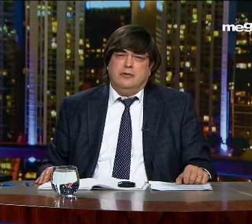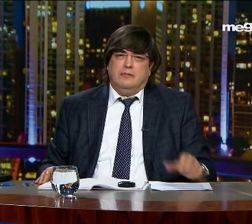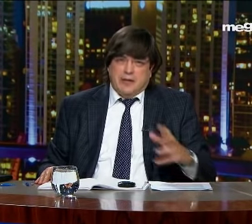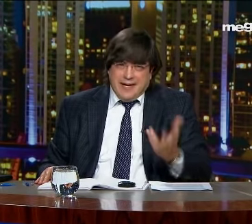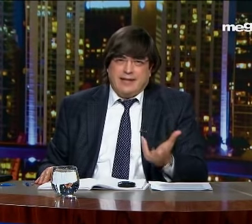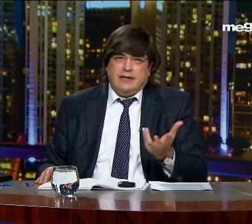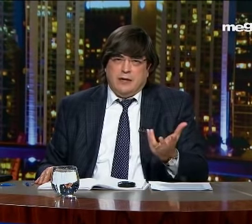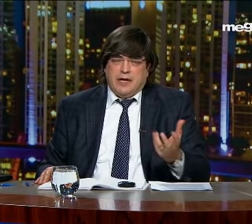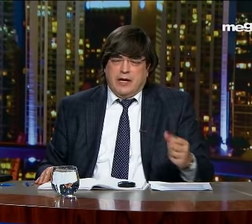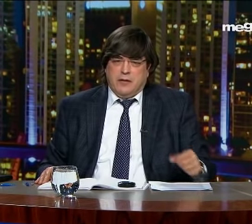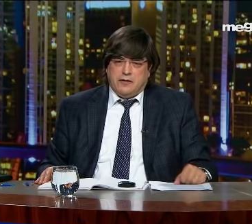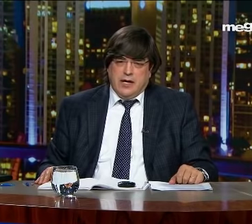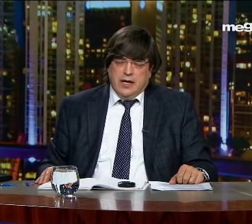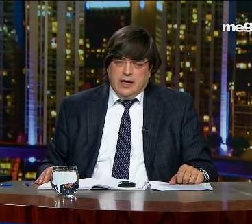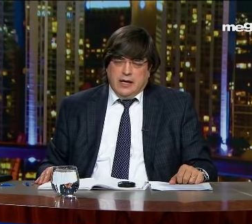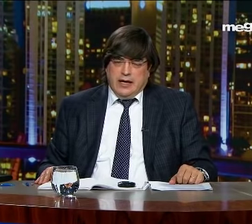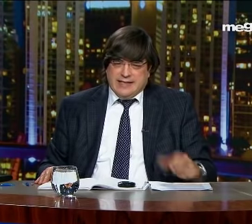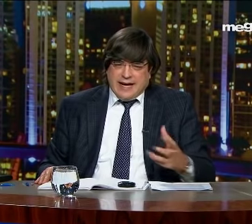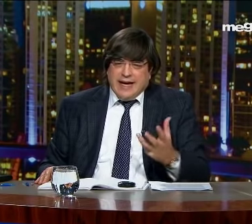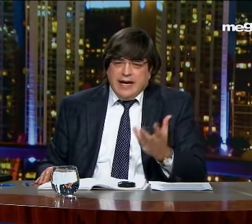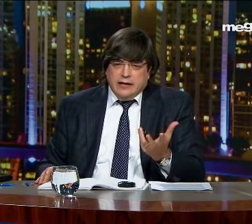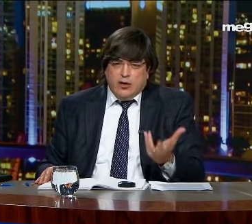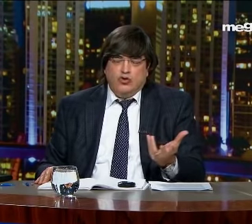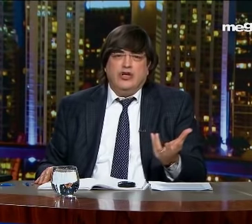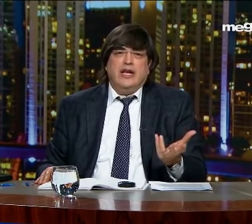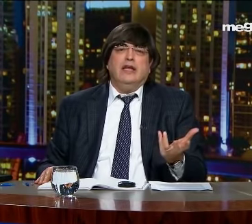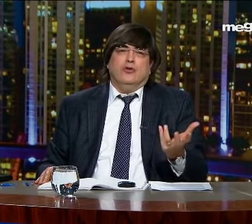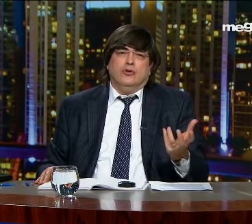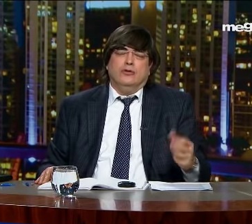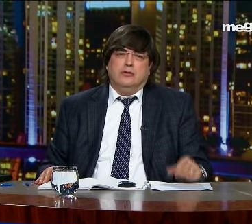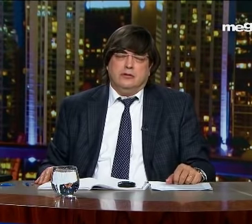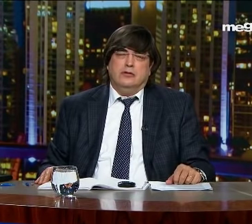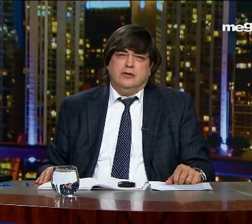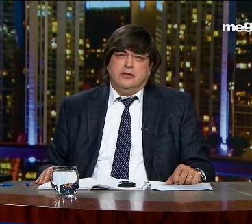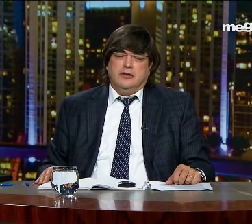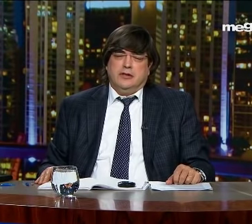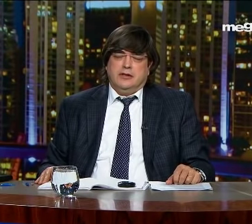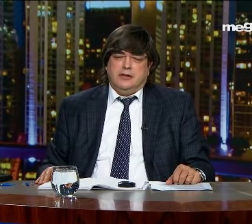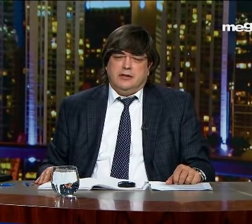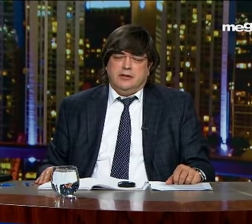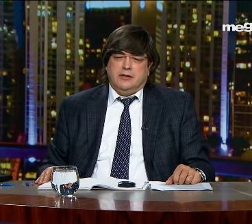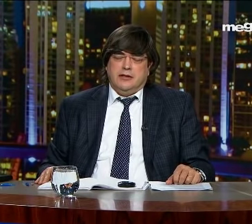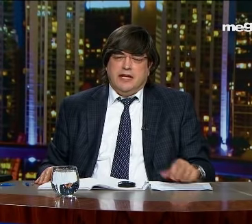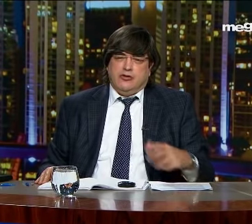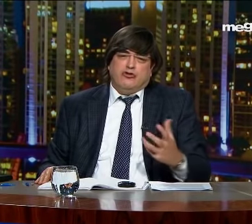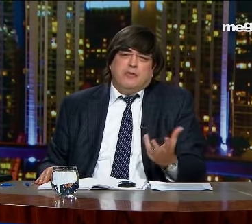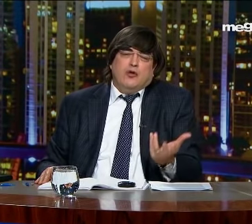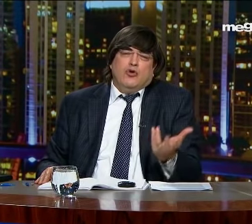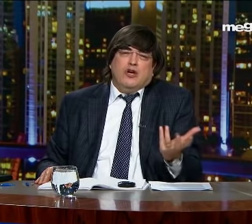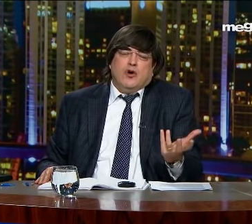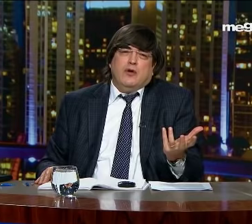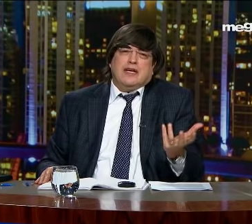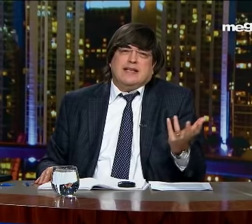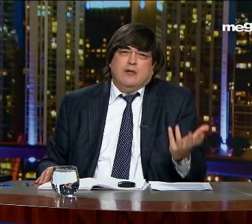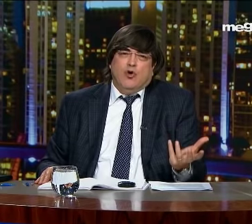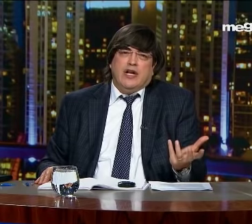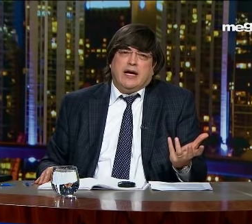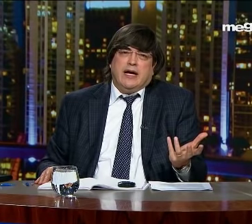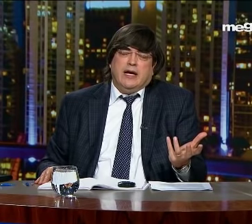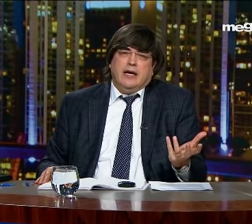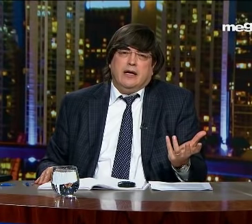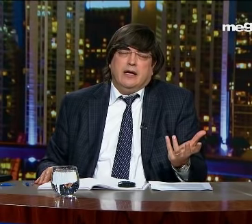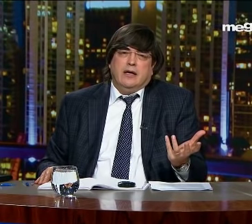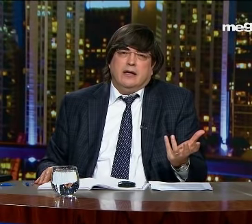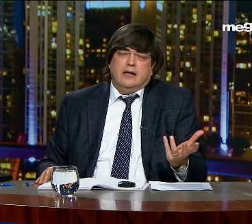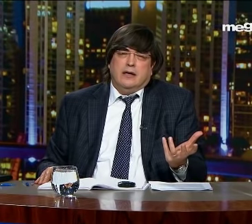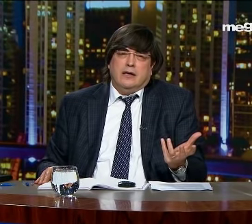¿no? Pervierten las palabras, las saquean de contenido, ¿no? Y entonces Maduro dijo que era una ceremonia